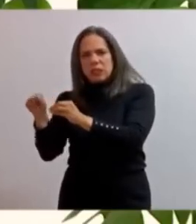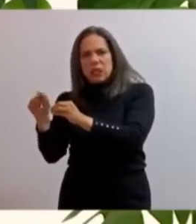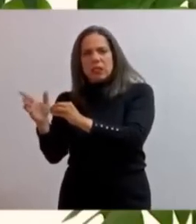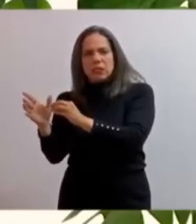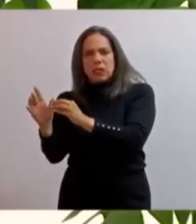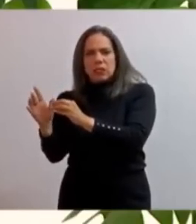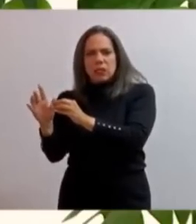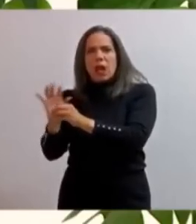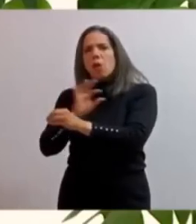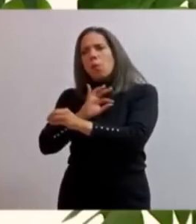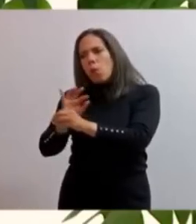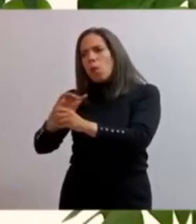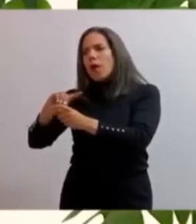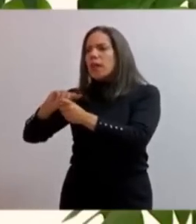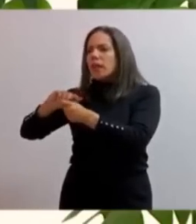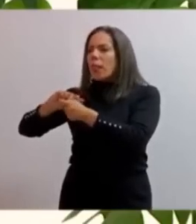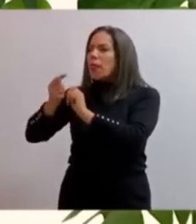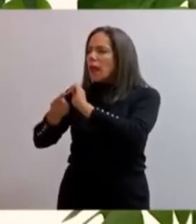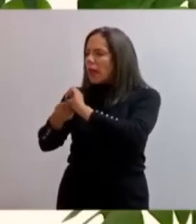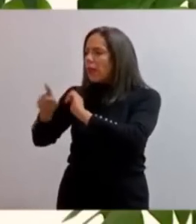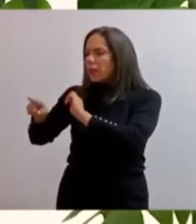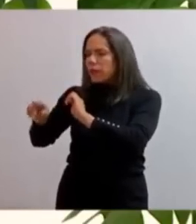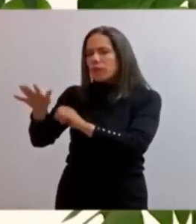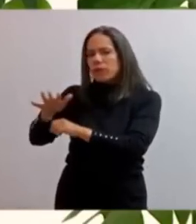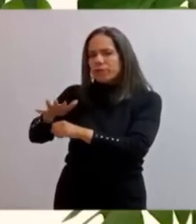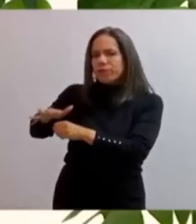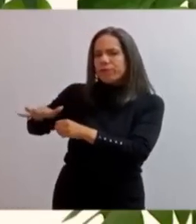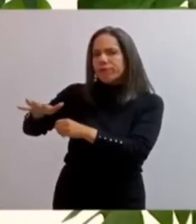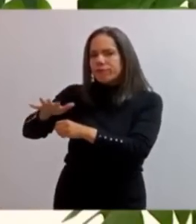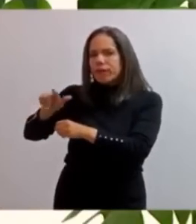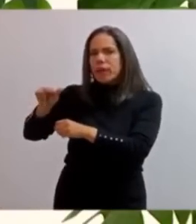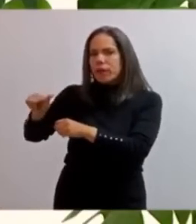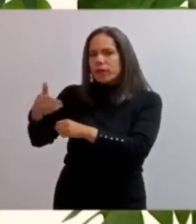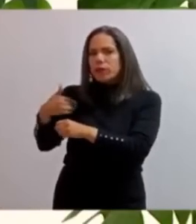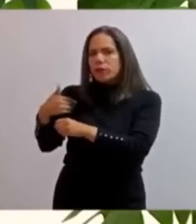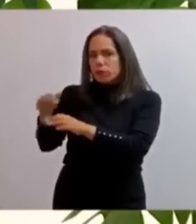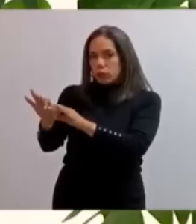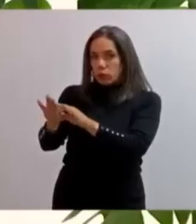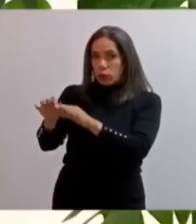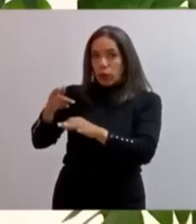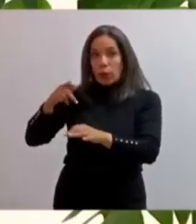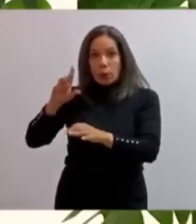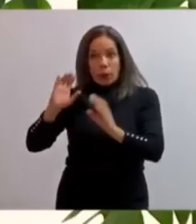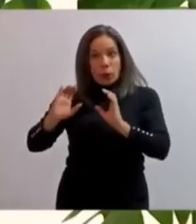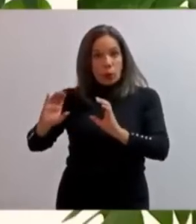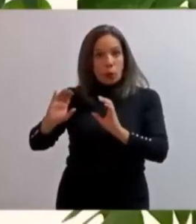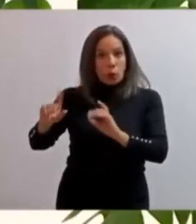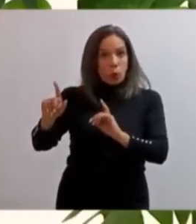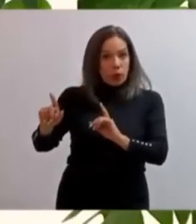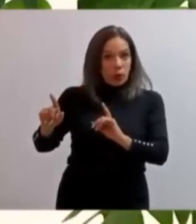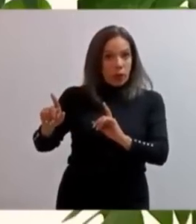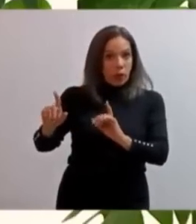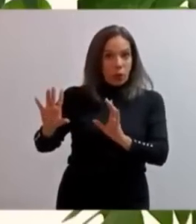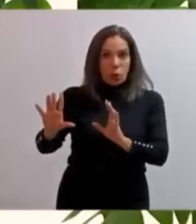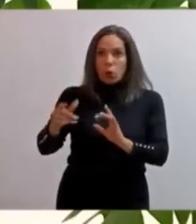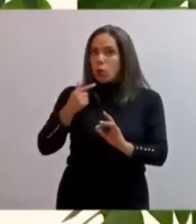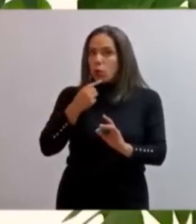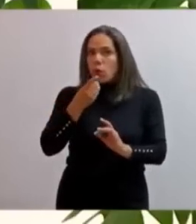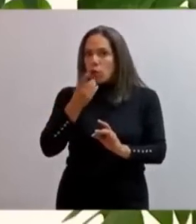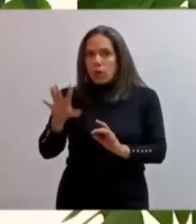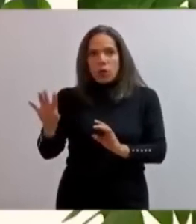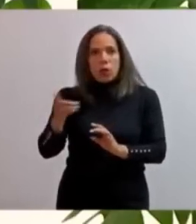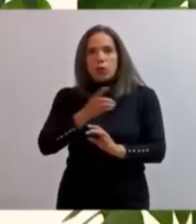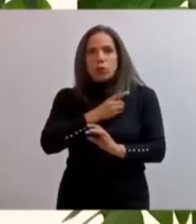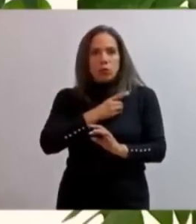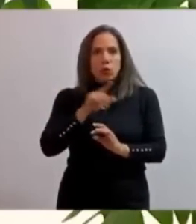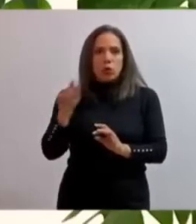puede traducir al contexto donde estoy trabajando. Pero cuidado, no estoy pidiendo ni estoy diciendo